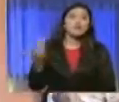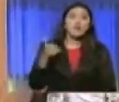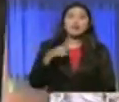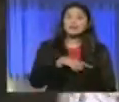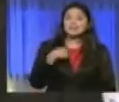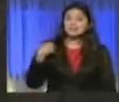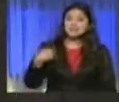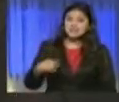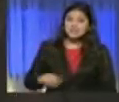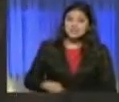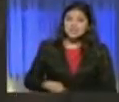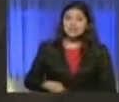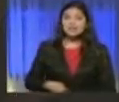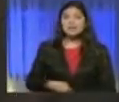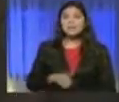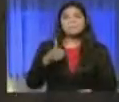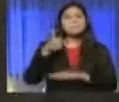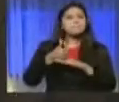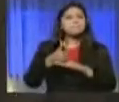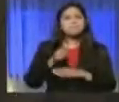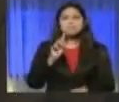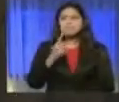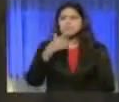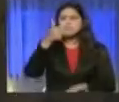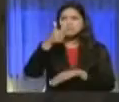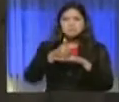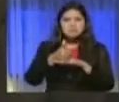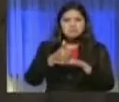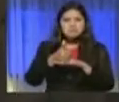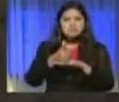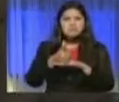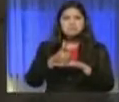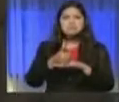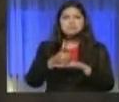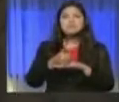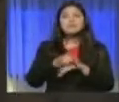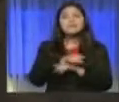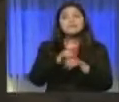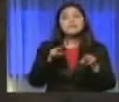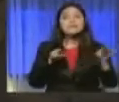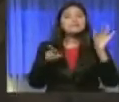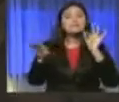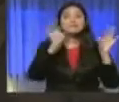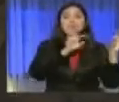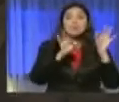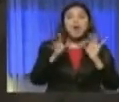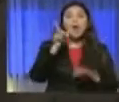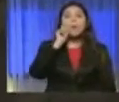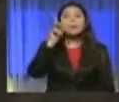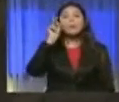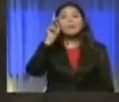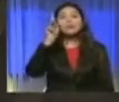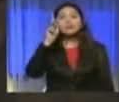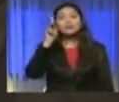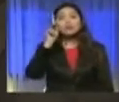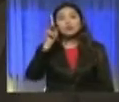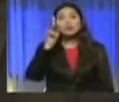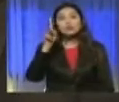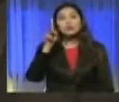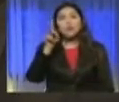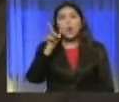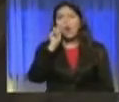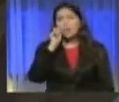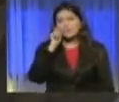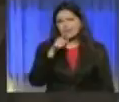China, encabezadas y dirigidas, y ellos eligieron como vocero al profesor Su Shichen, para